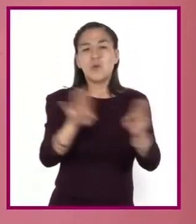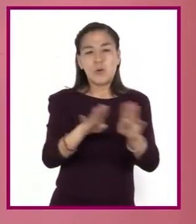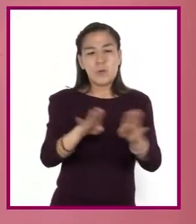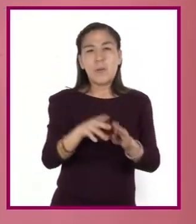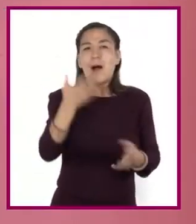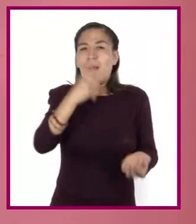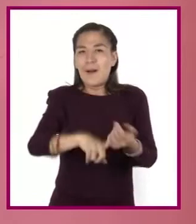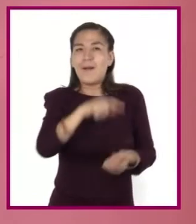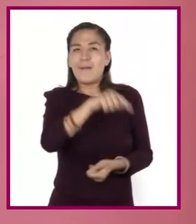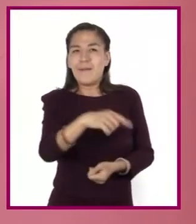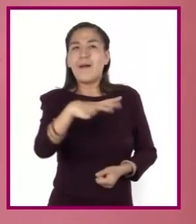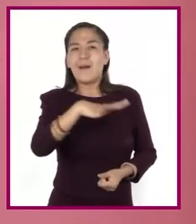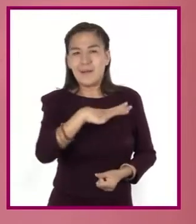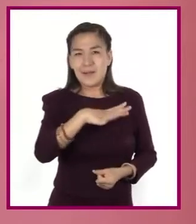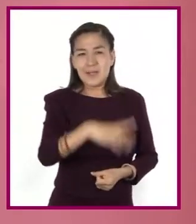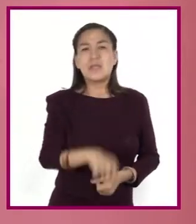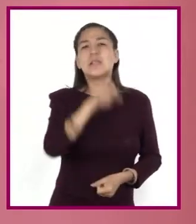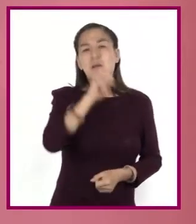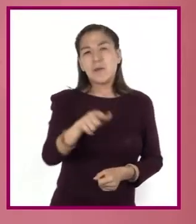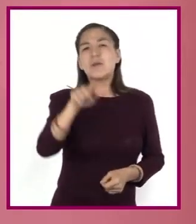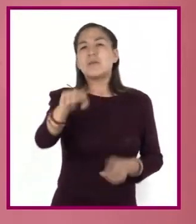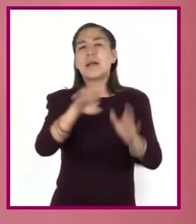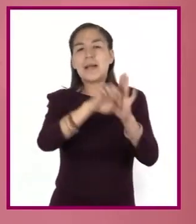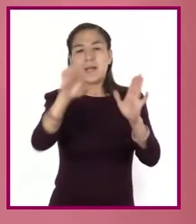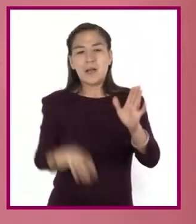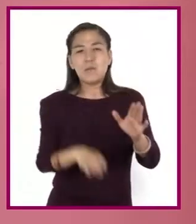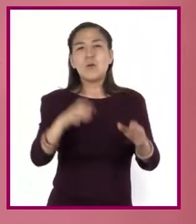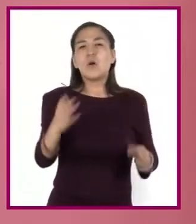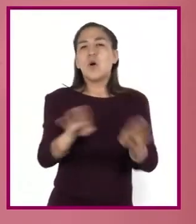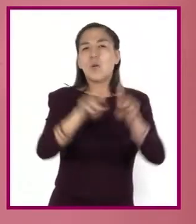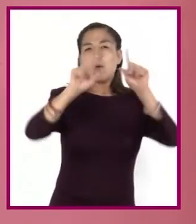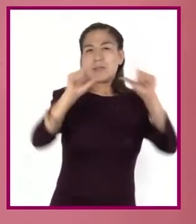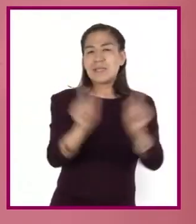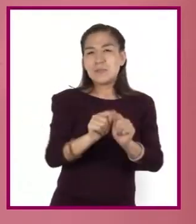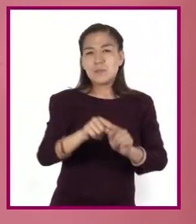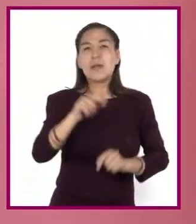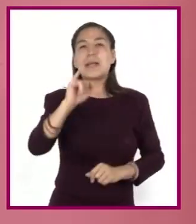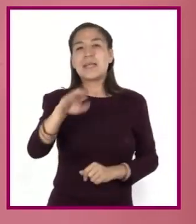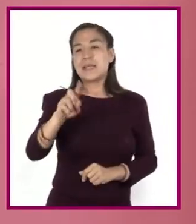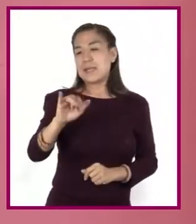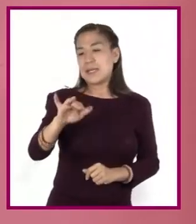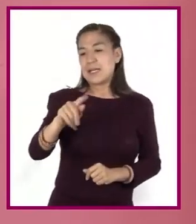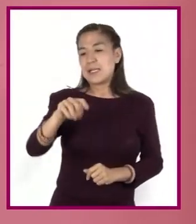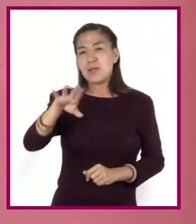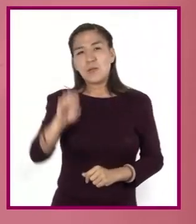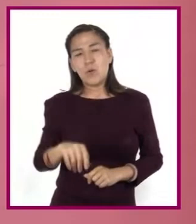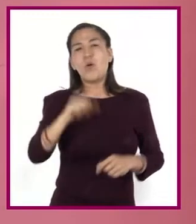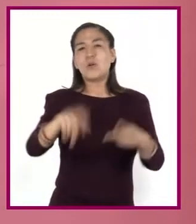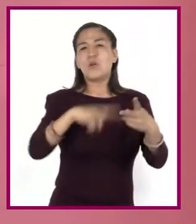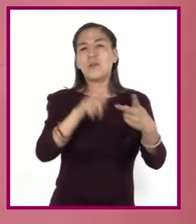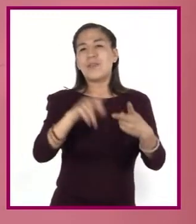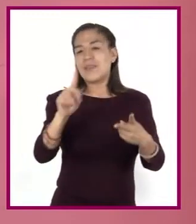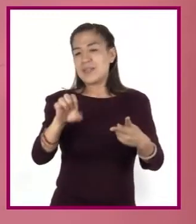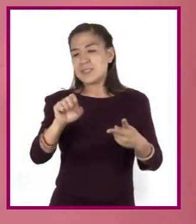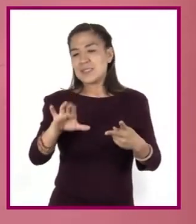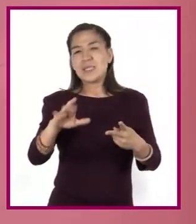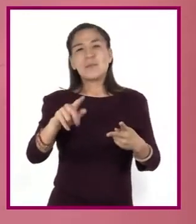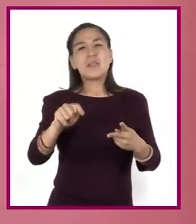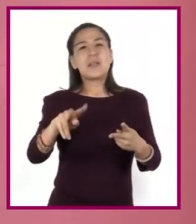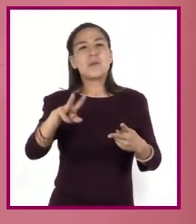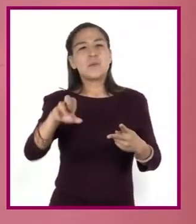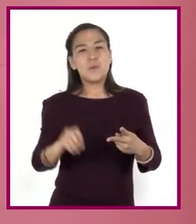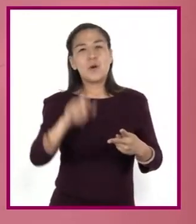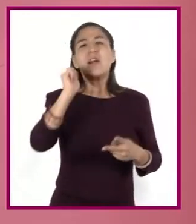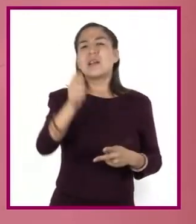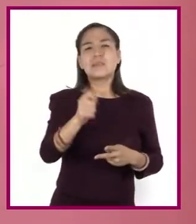Ahora veamos el siguiente ejemplo de resumen indicativo o descriptivo, enfocándonos